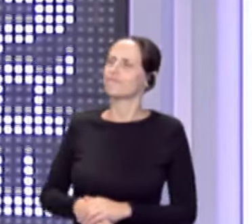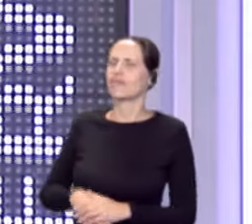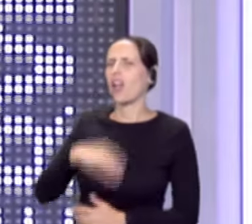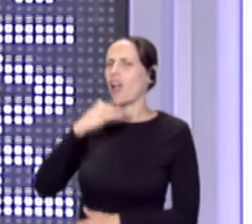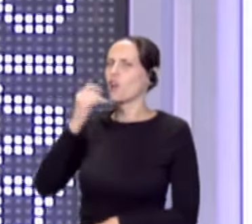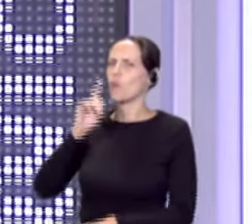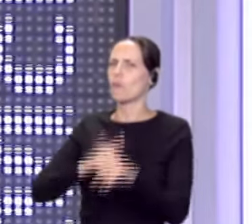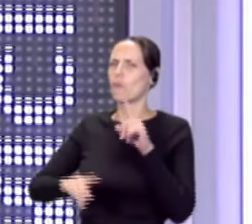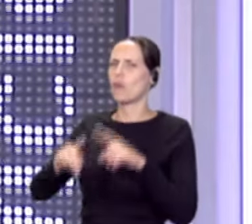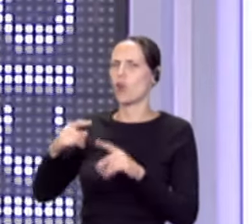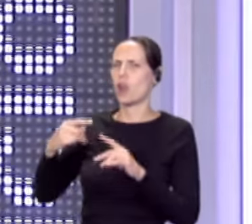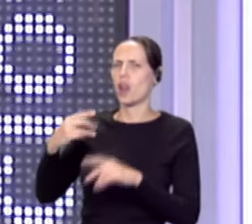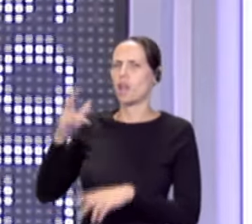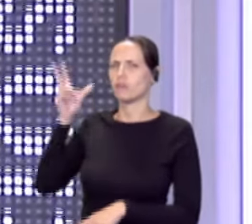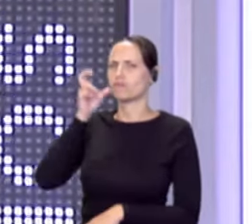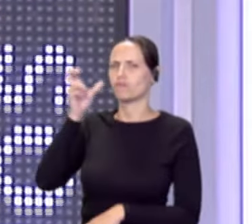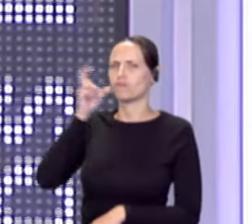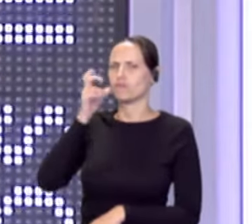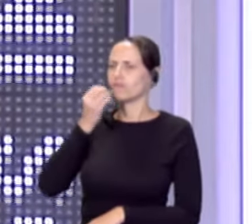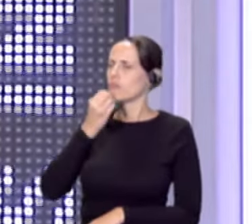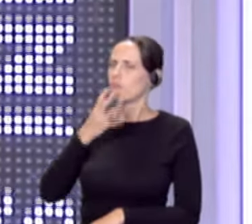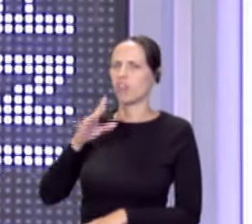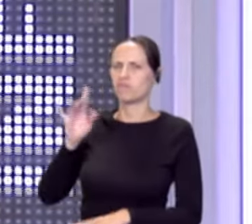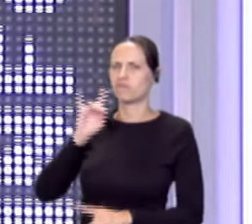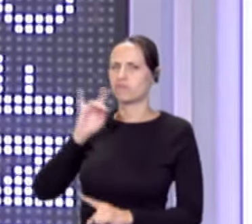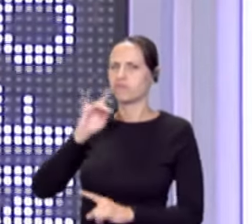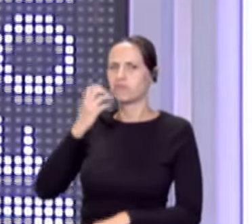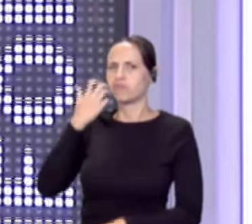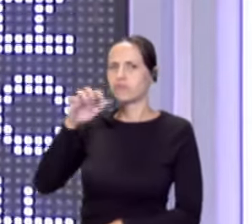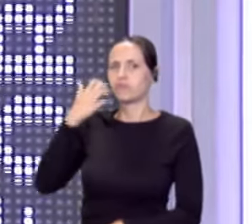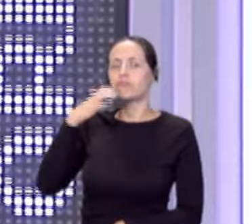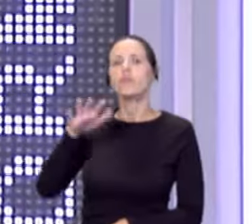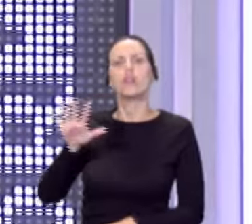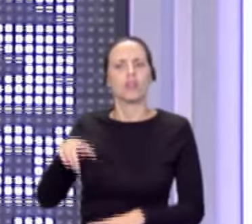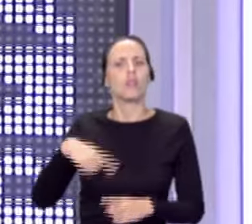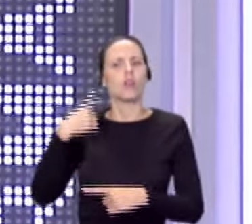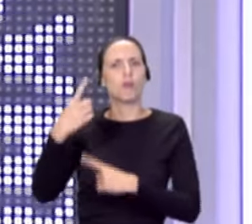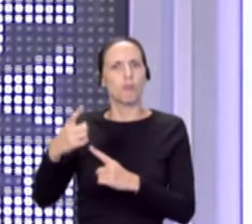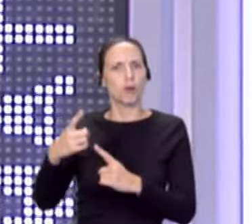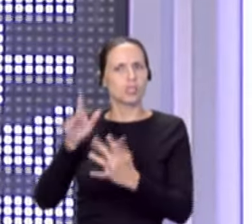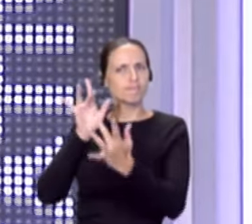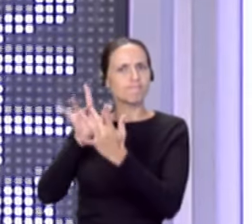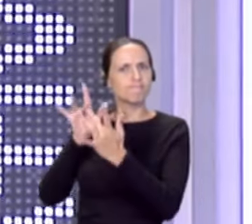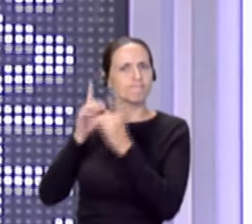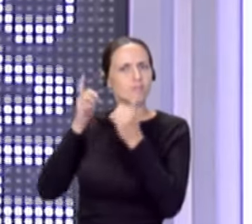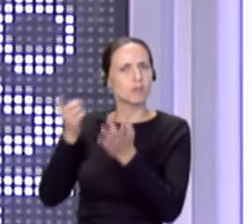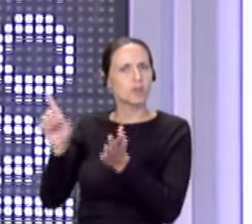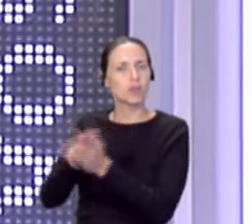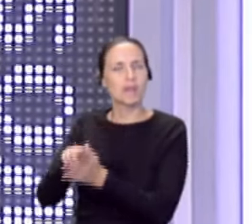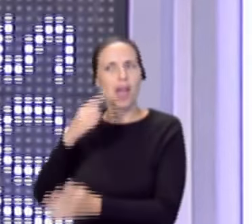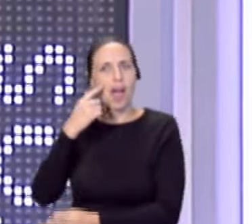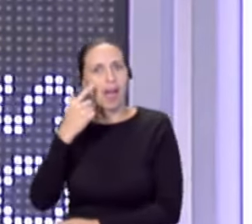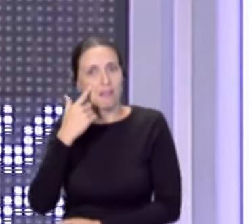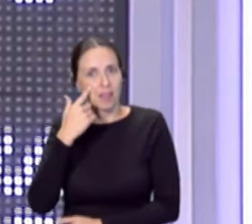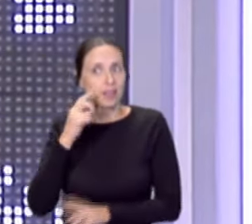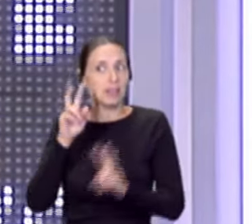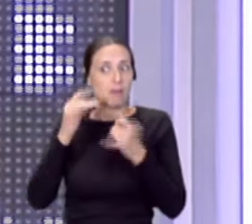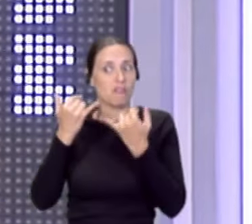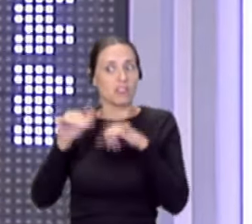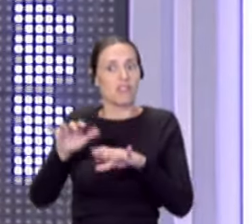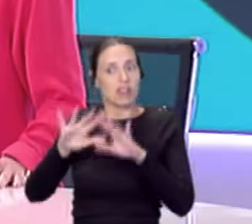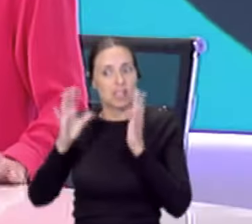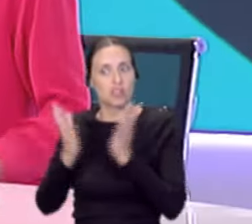problemas con esa conexión, con el sonido, no escuchamos bien. Intentaremos de nuevo pues esa conexión, Pilar, para seguir hablando de este Festival